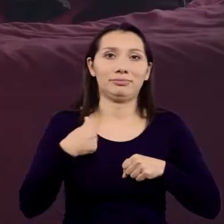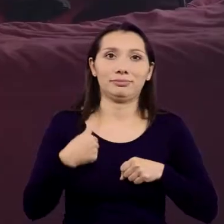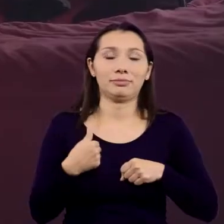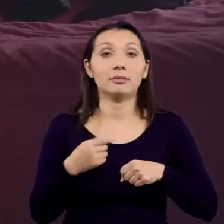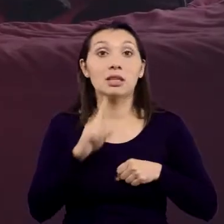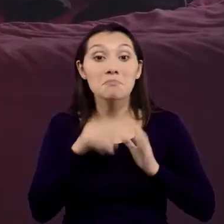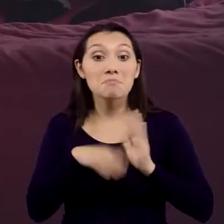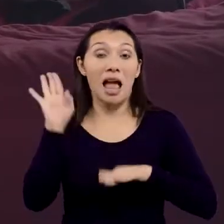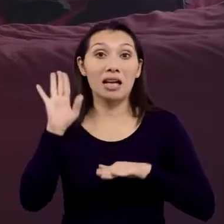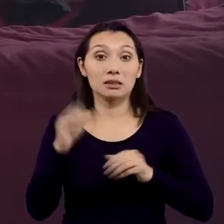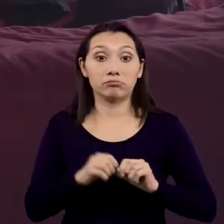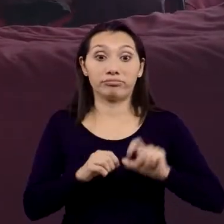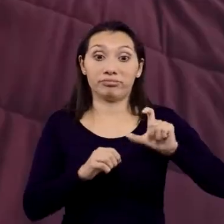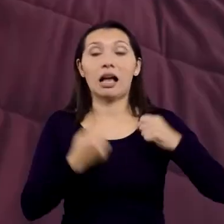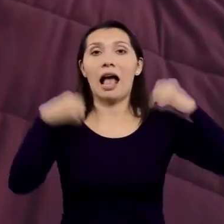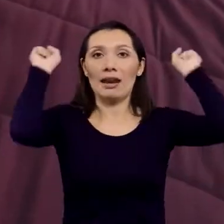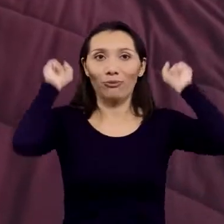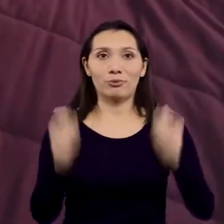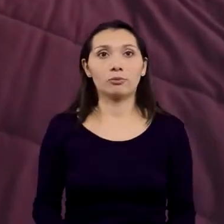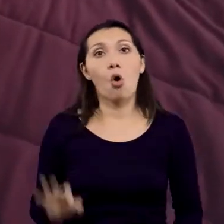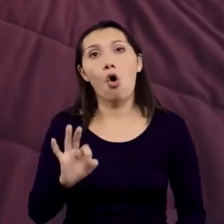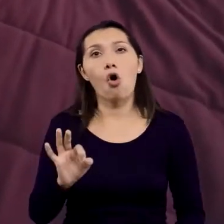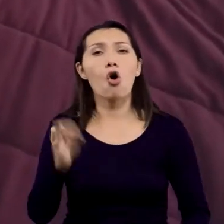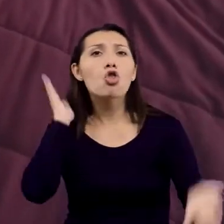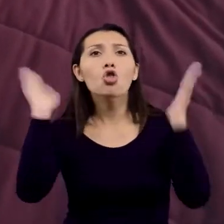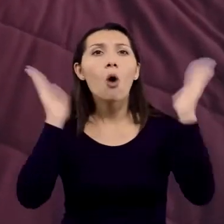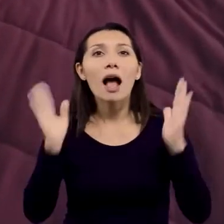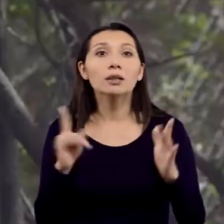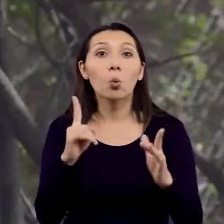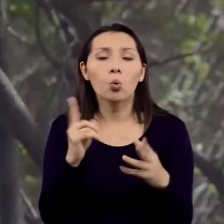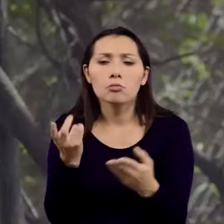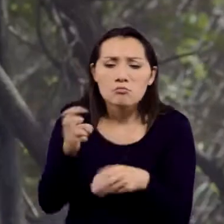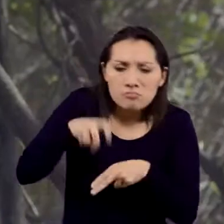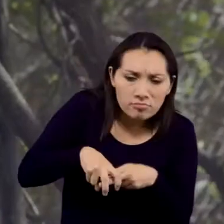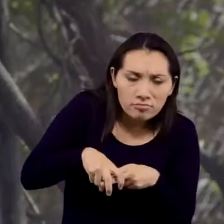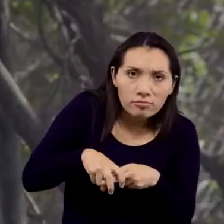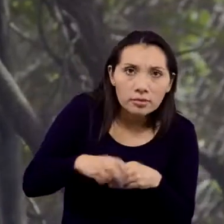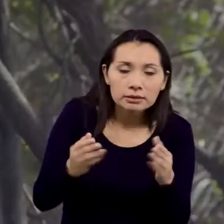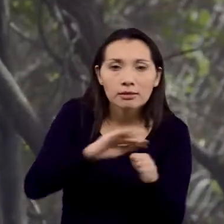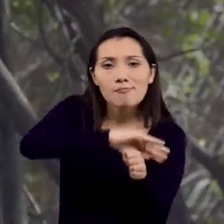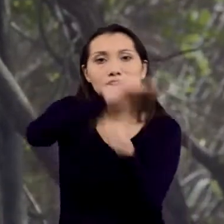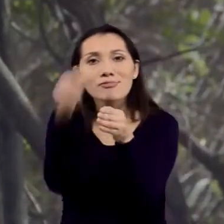El que tiene más cartas, gana. O si no, agarramos las toallas. Uno que se inque, la postura.